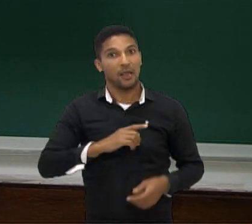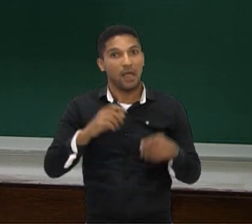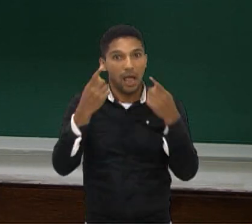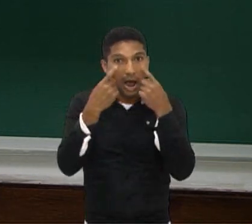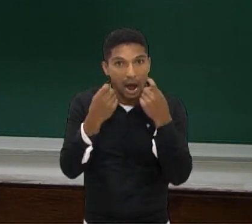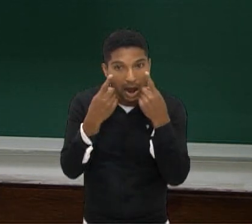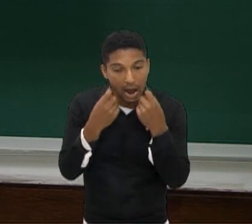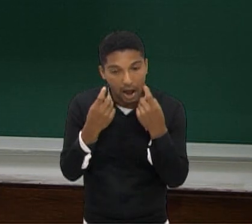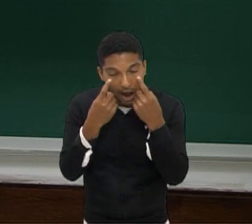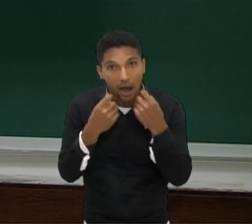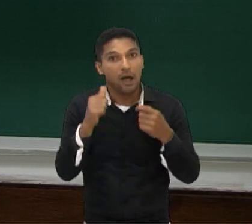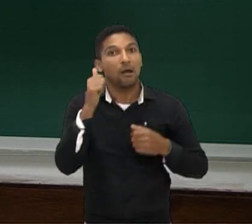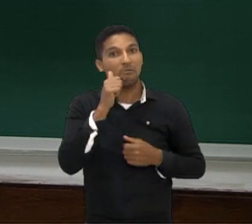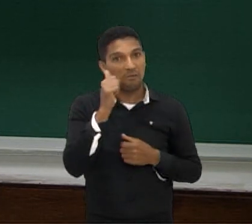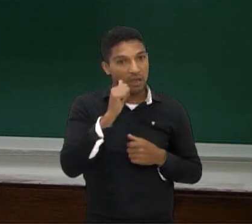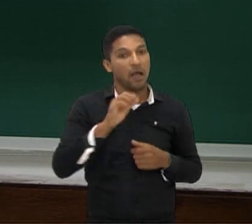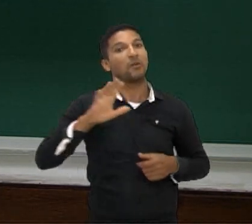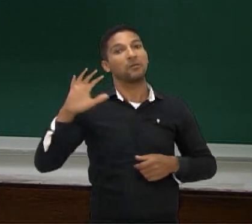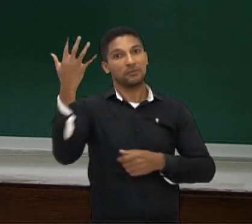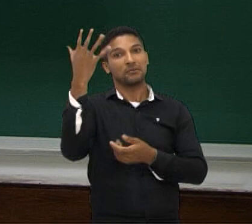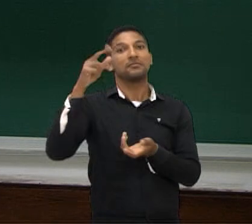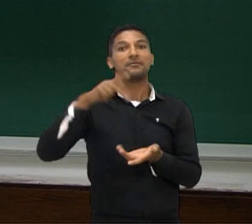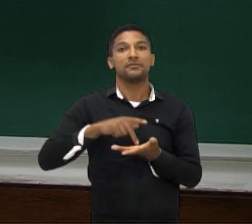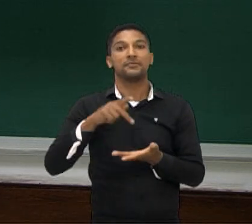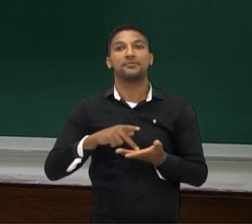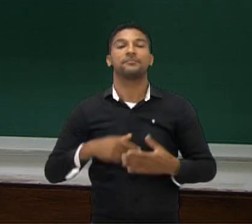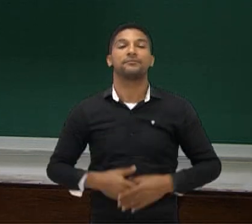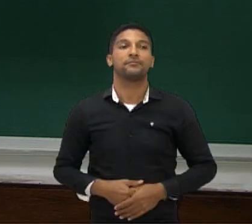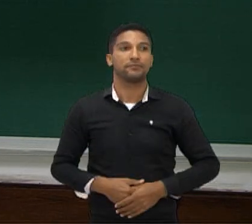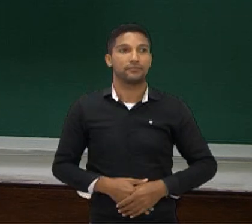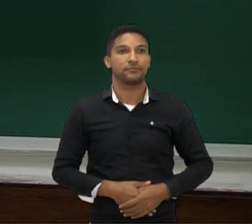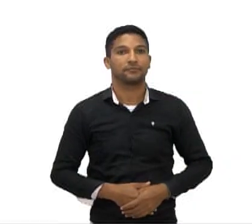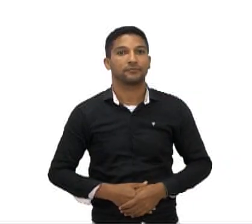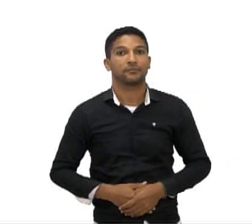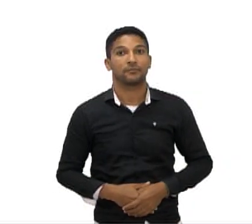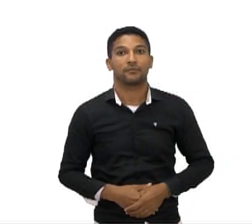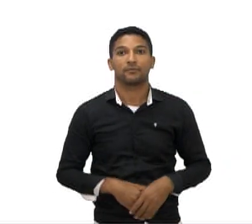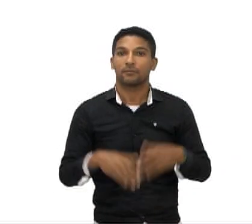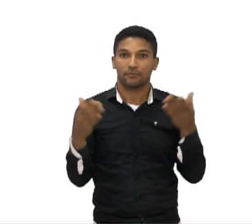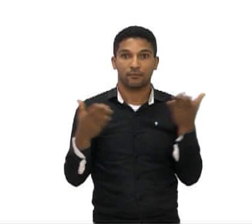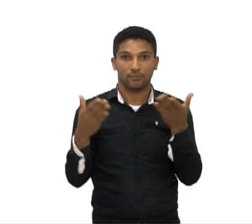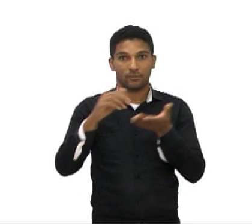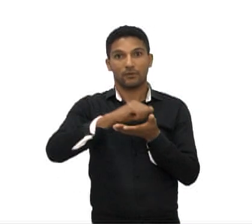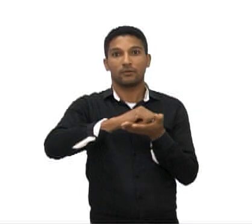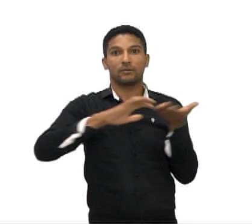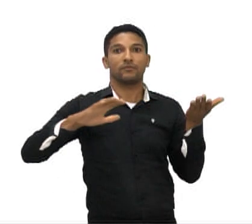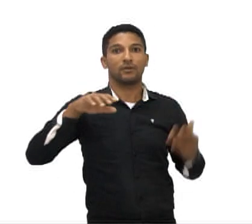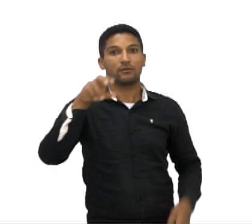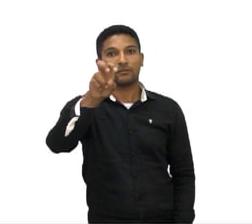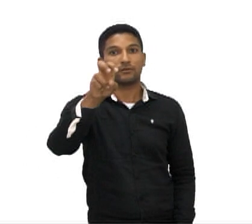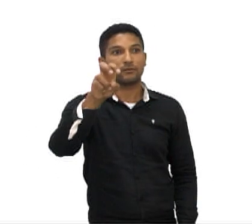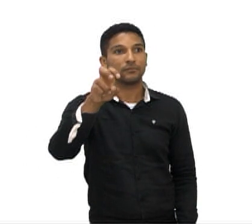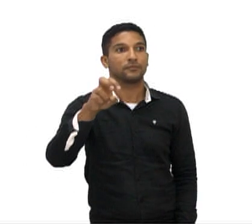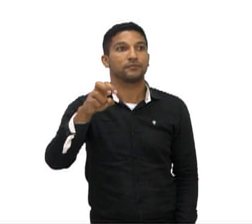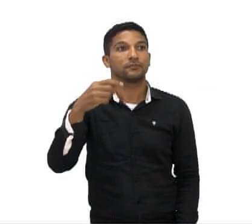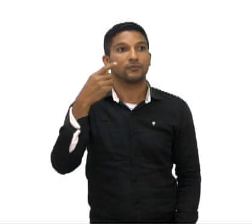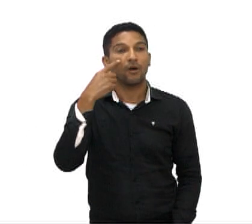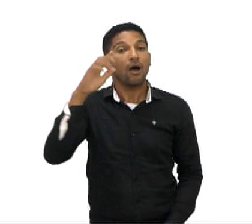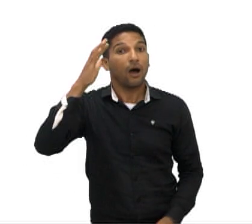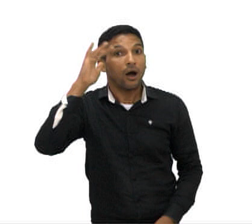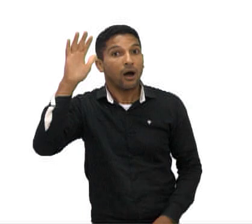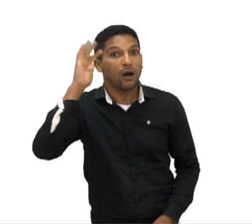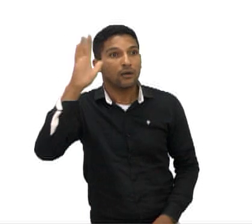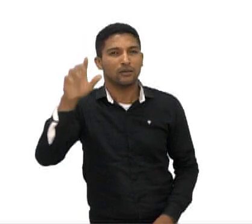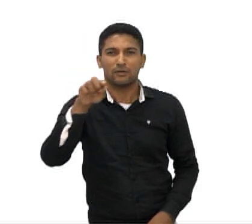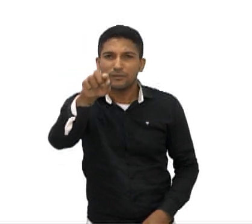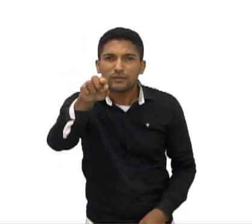Actividad 5, vamos a reflexionar. ¿Crees que la costumbre de contar historias como mitos y